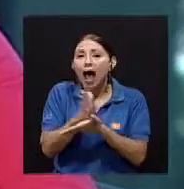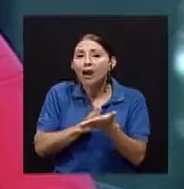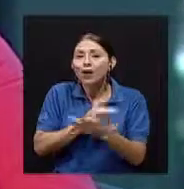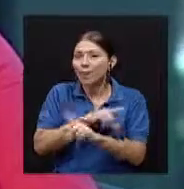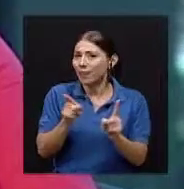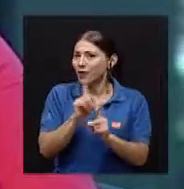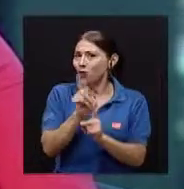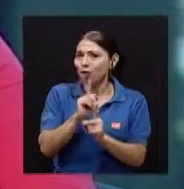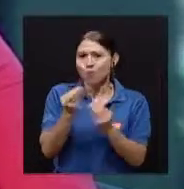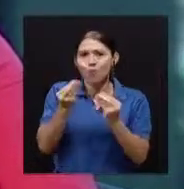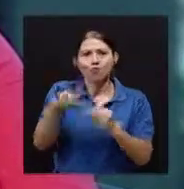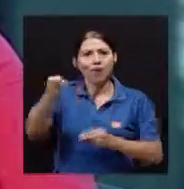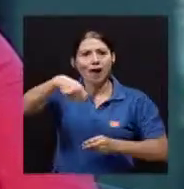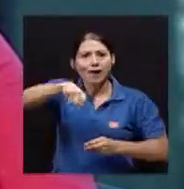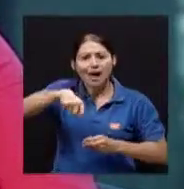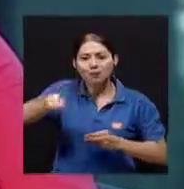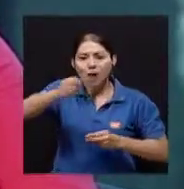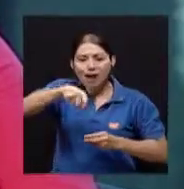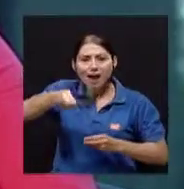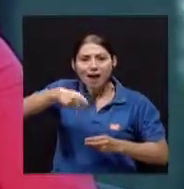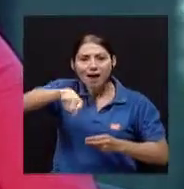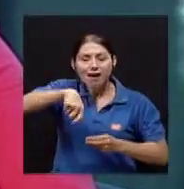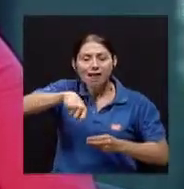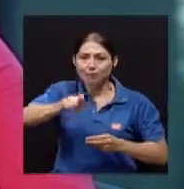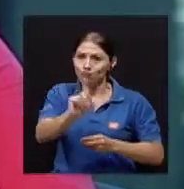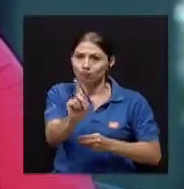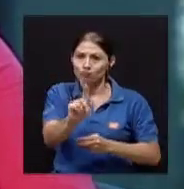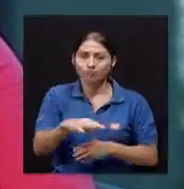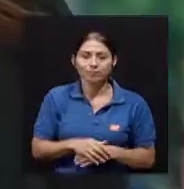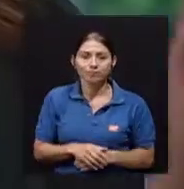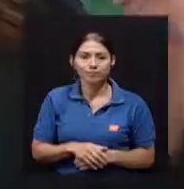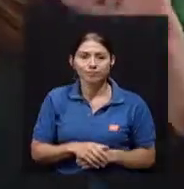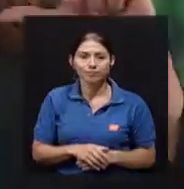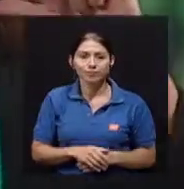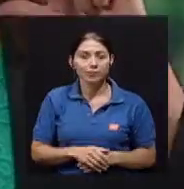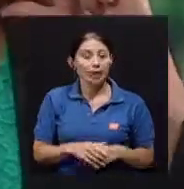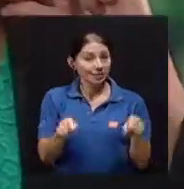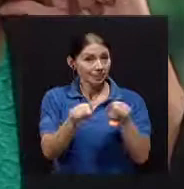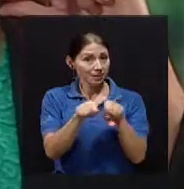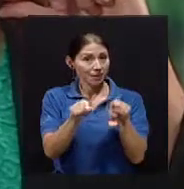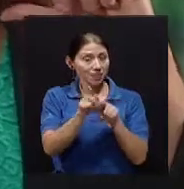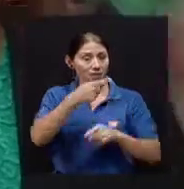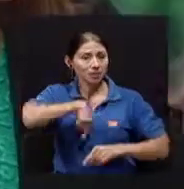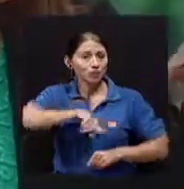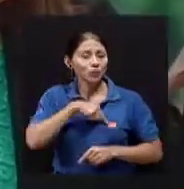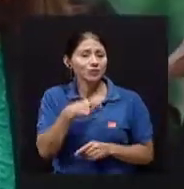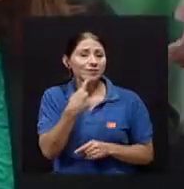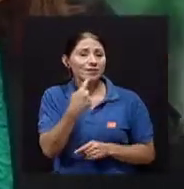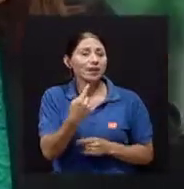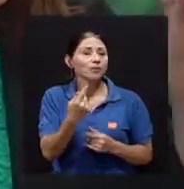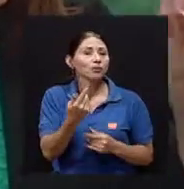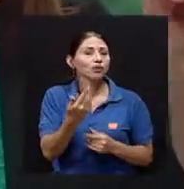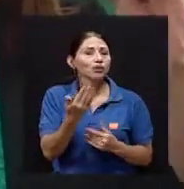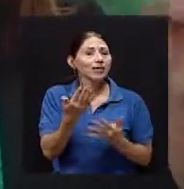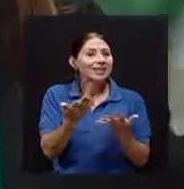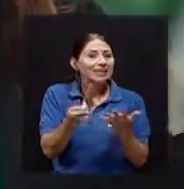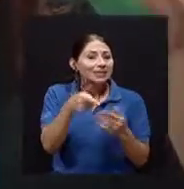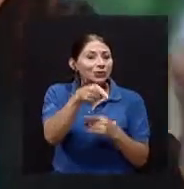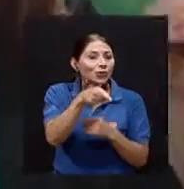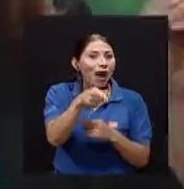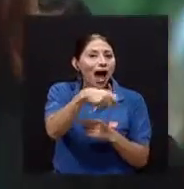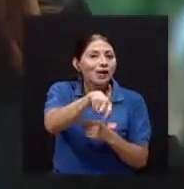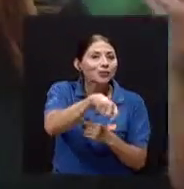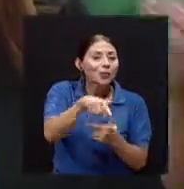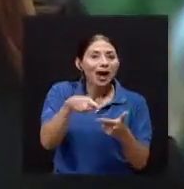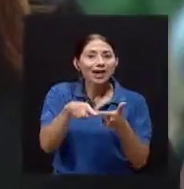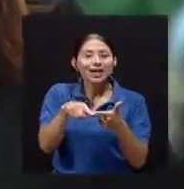cantidad de azúcar que se le adiciona. Eso es muy importante. Y es que también cuando, Pablo, decíamos que, por ejemplo, con esto del azúcar y la sal,